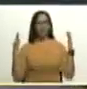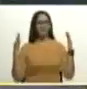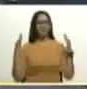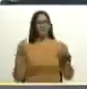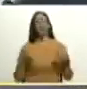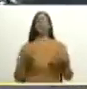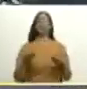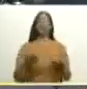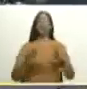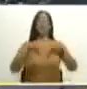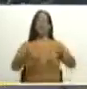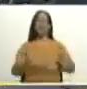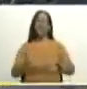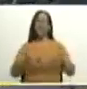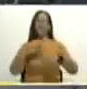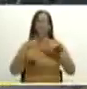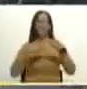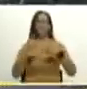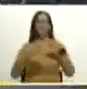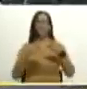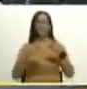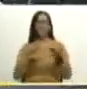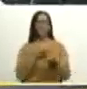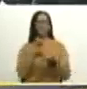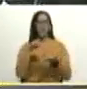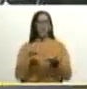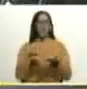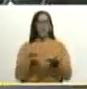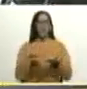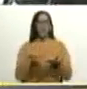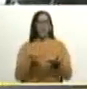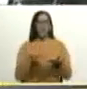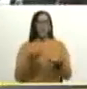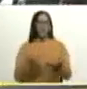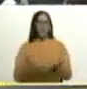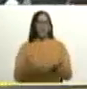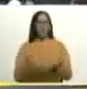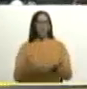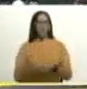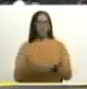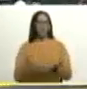y consolidarse con producción nacional, con importaciones